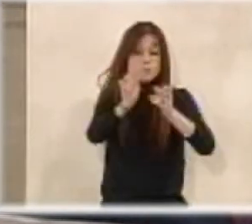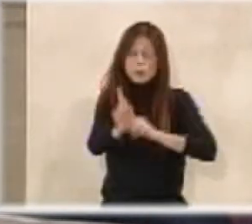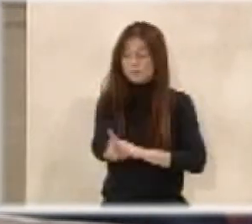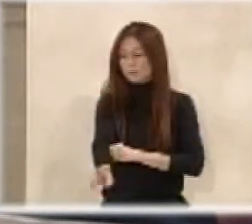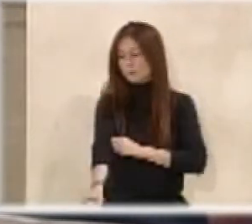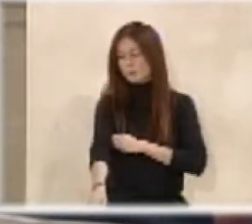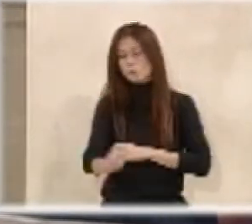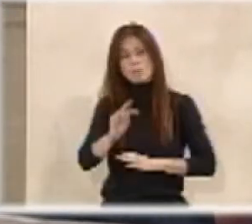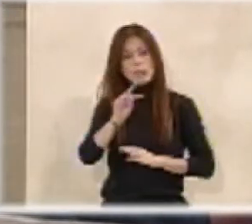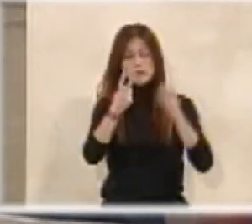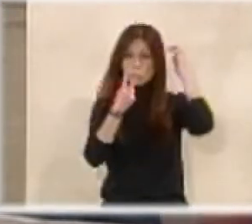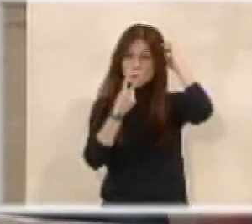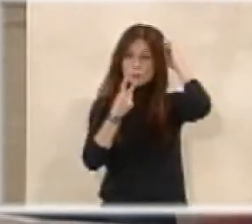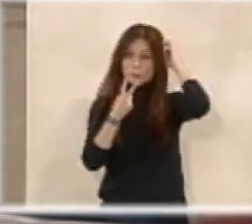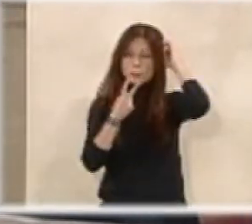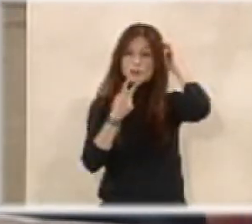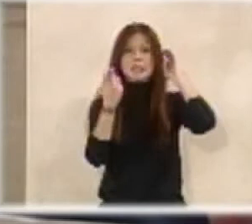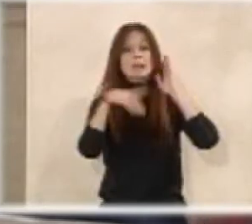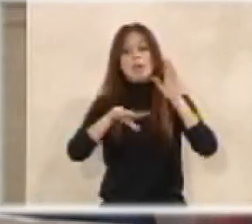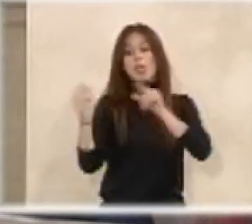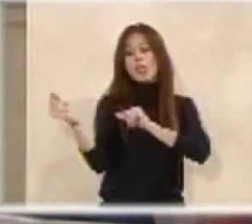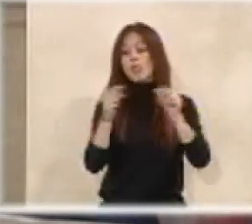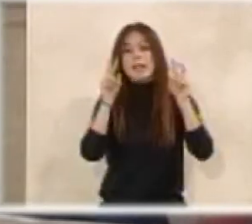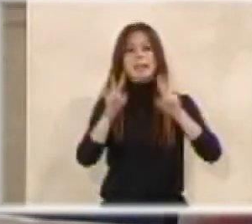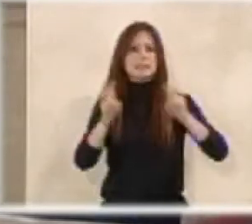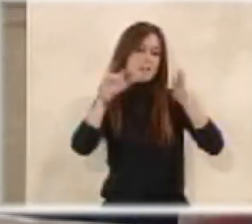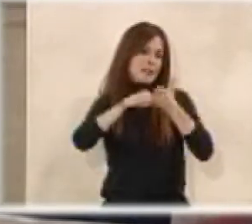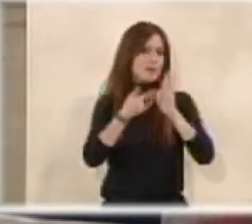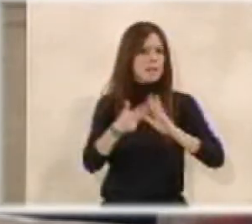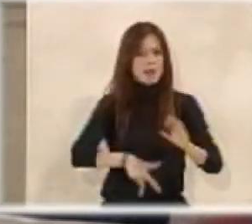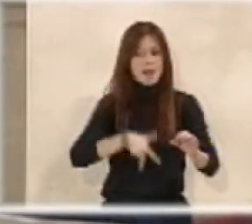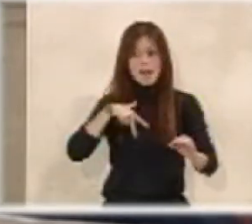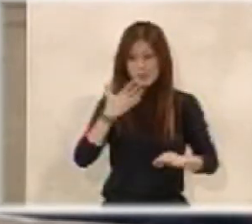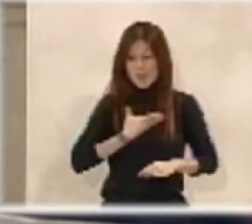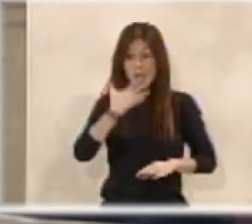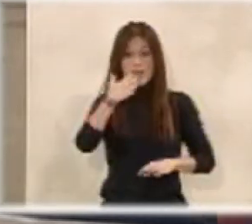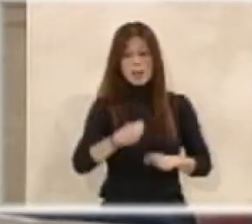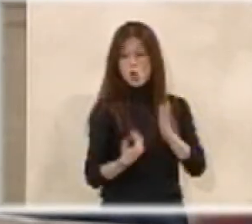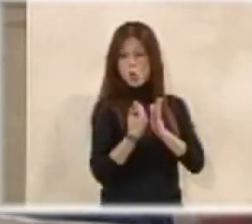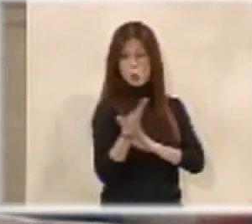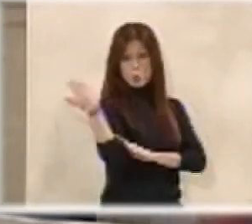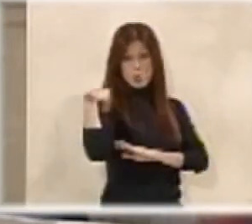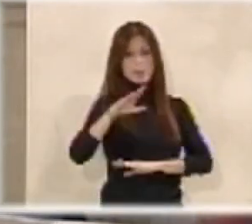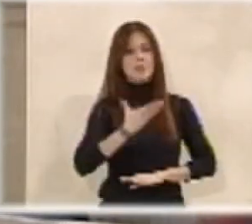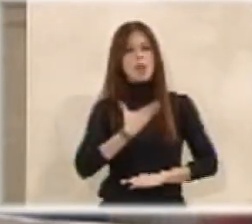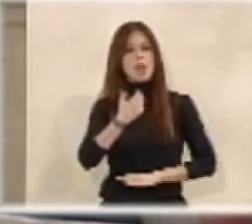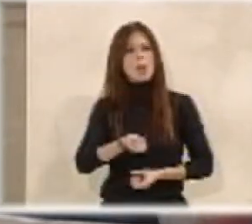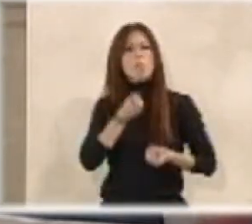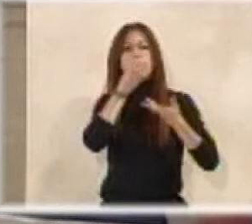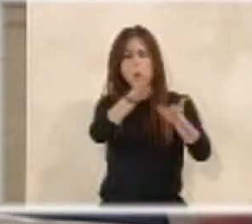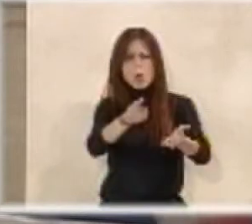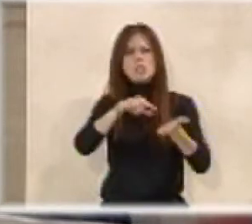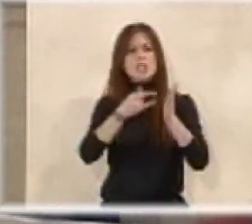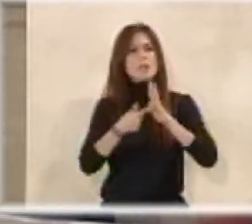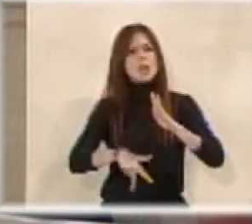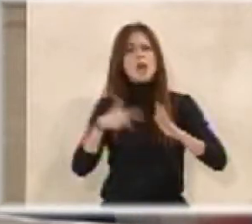En segundo lugar, también se ha generado debate sobre los sistemas generales. El alcalde el otro día anunciaba más dinero para los